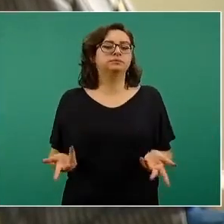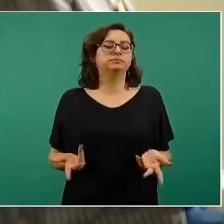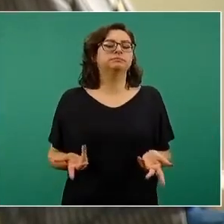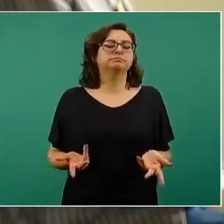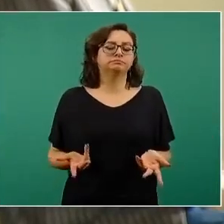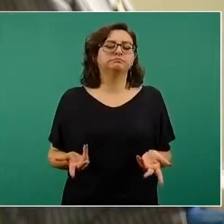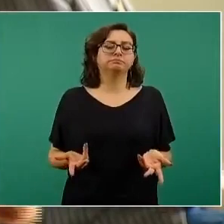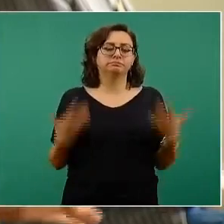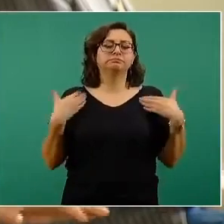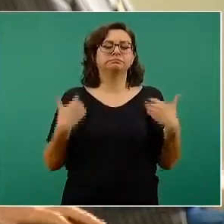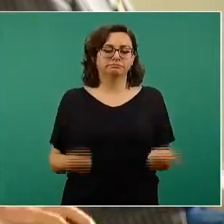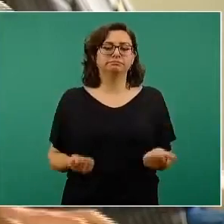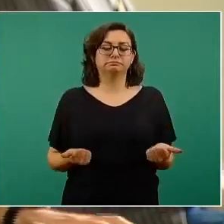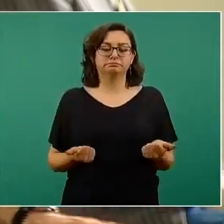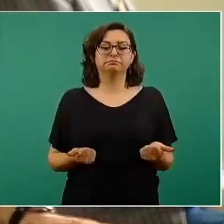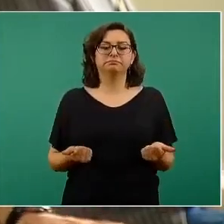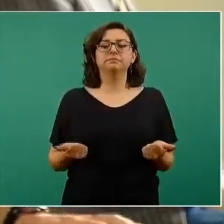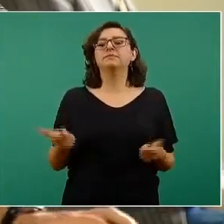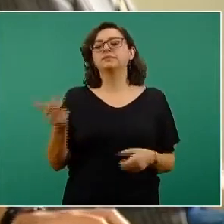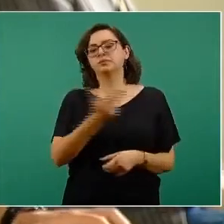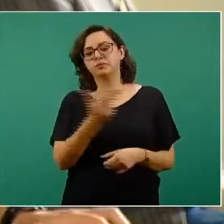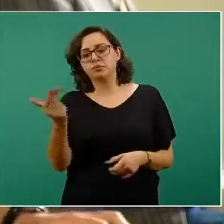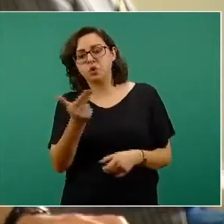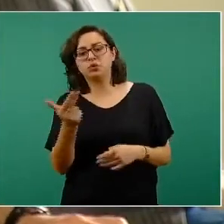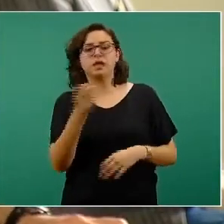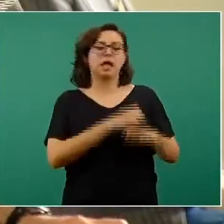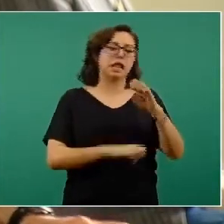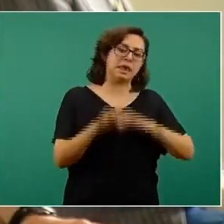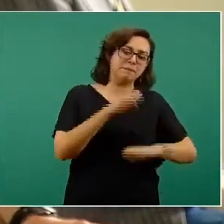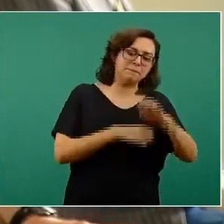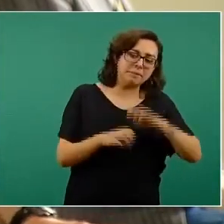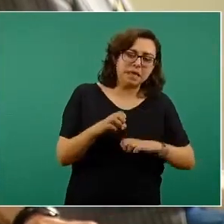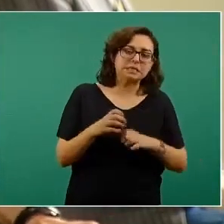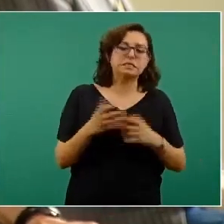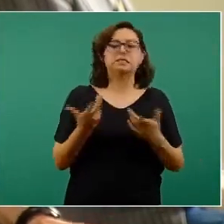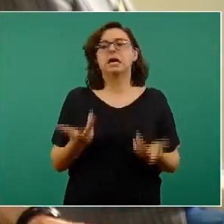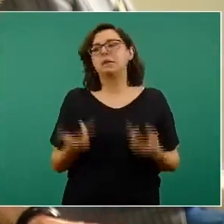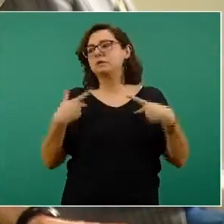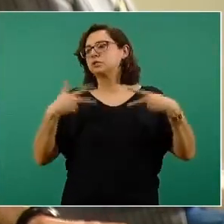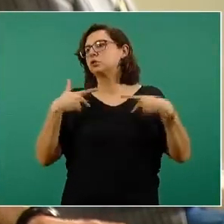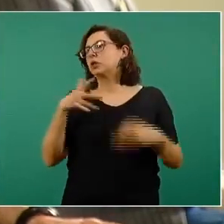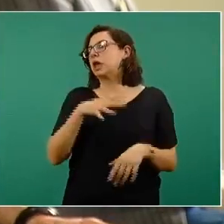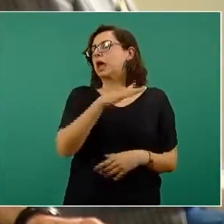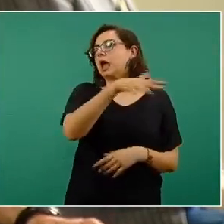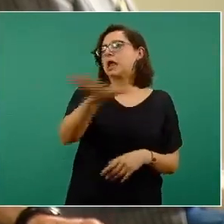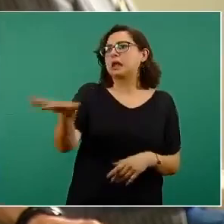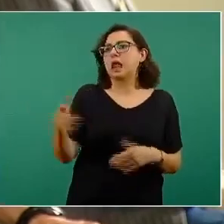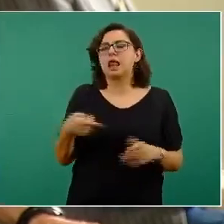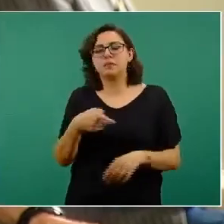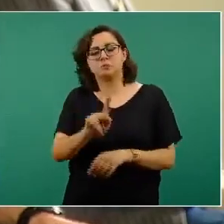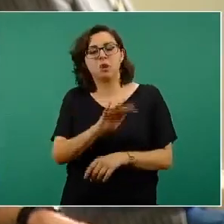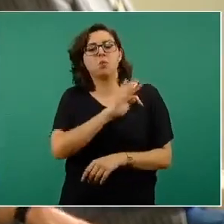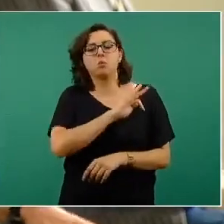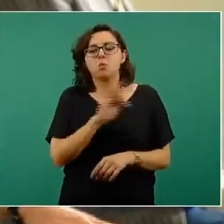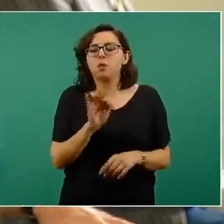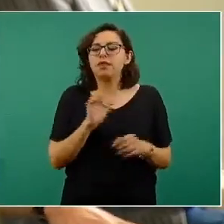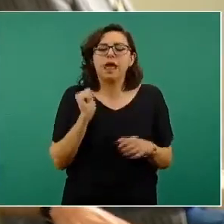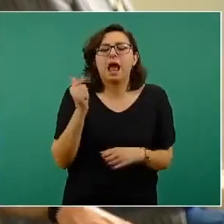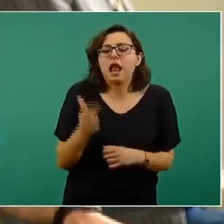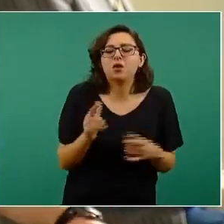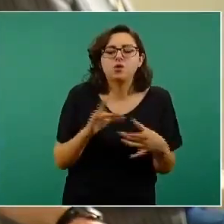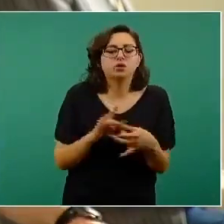que va dirigido en este caso a hoteleros, a empresarios, a la población en general, pero sí un poquito nos podría dar un pequeño